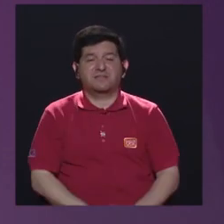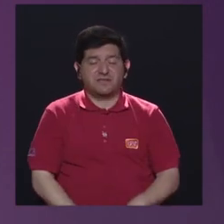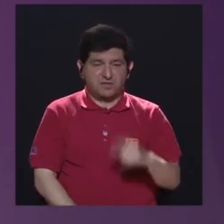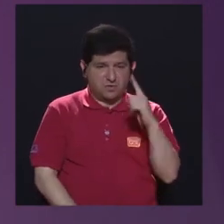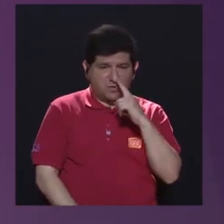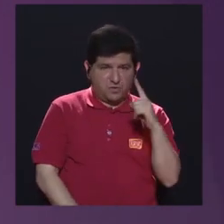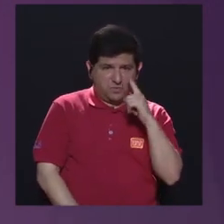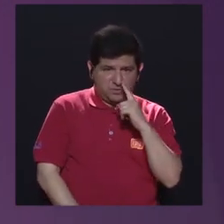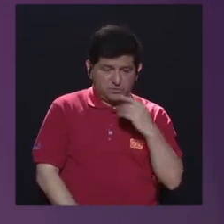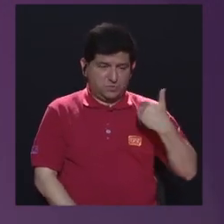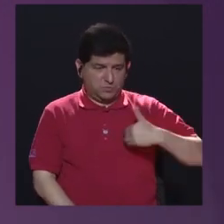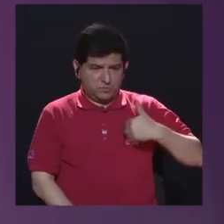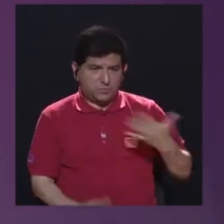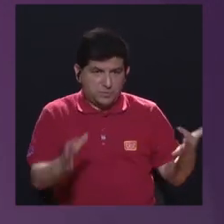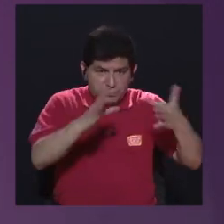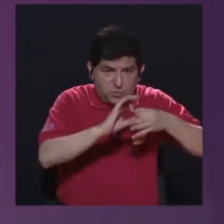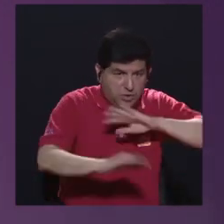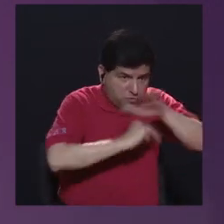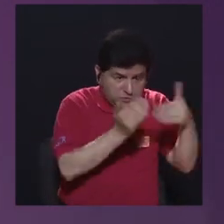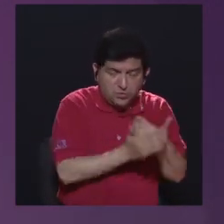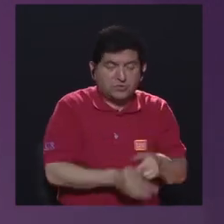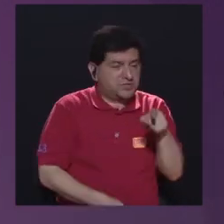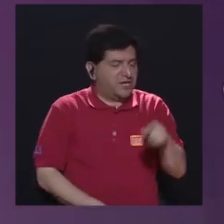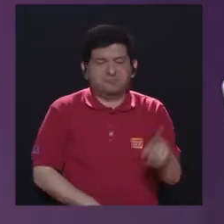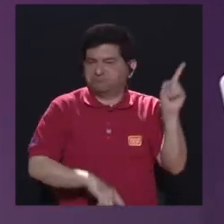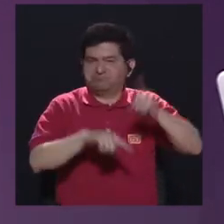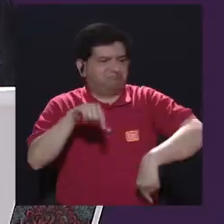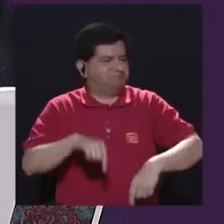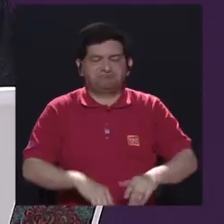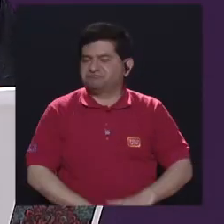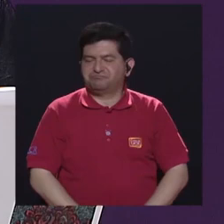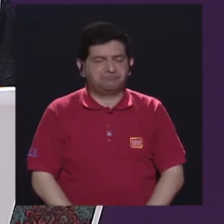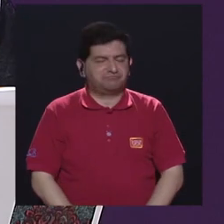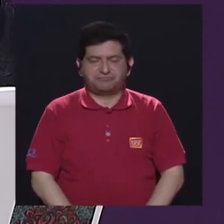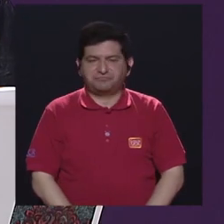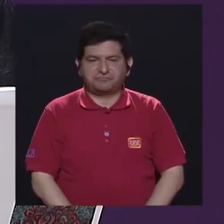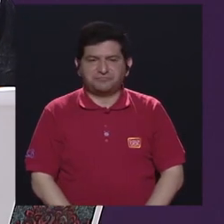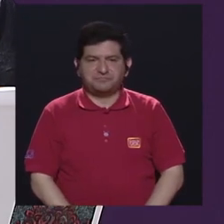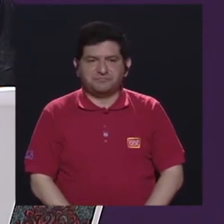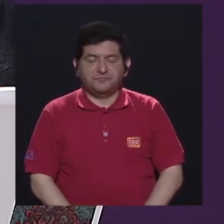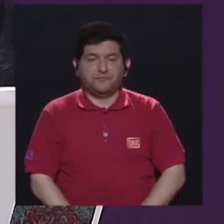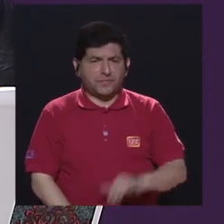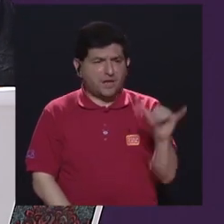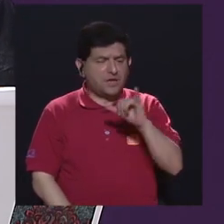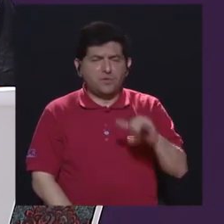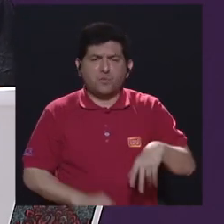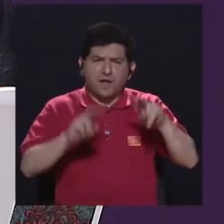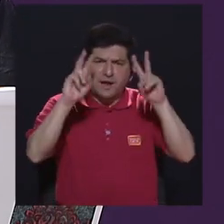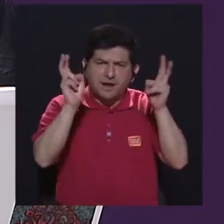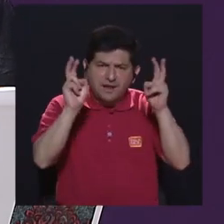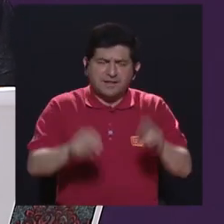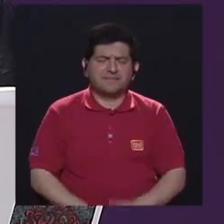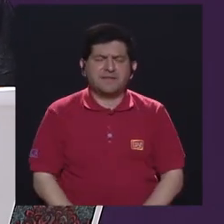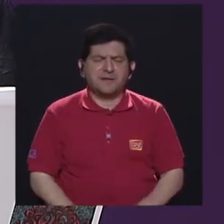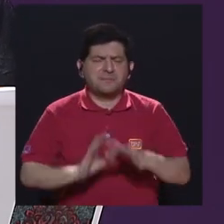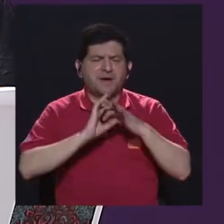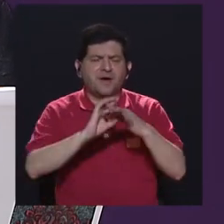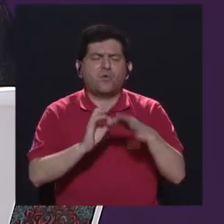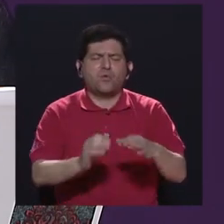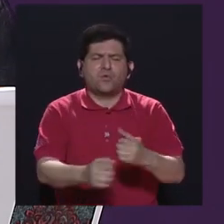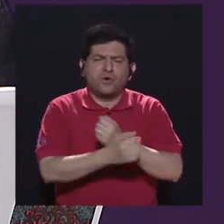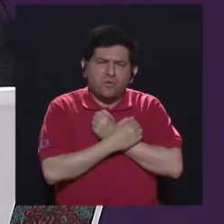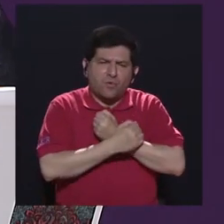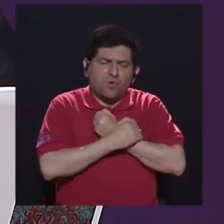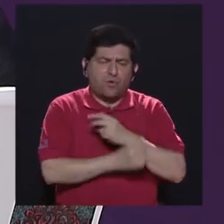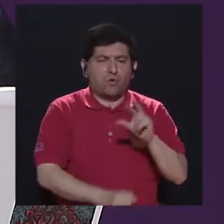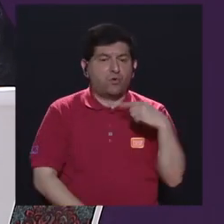prostitutos, es un fracaso. Y también, bueno, también el tema de los lazos afectivos, digamos, que no